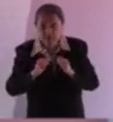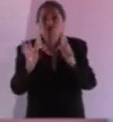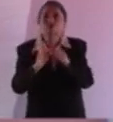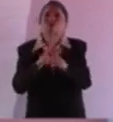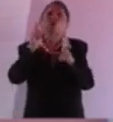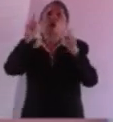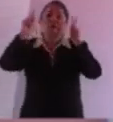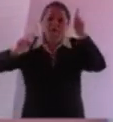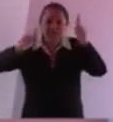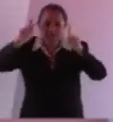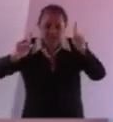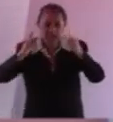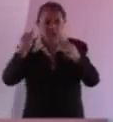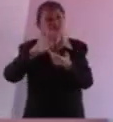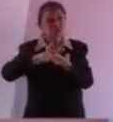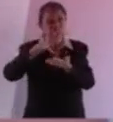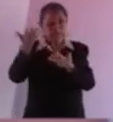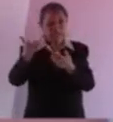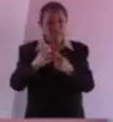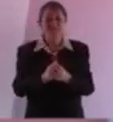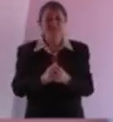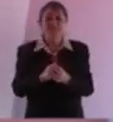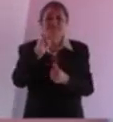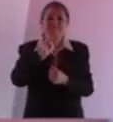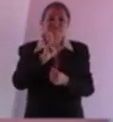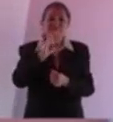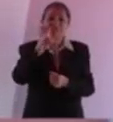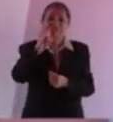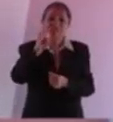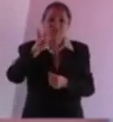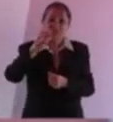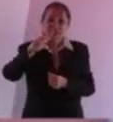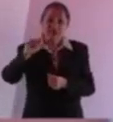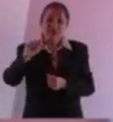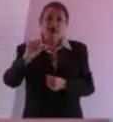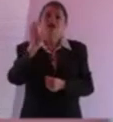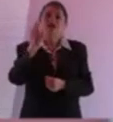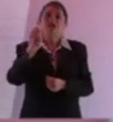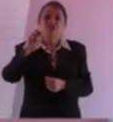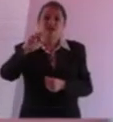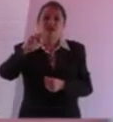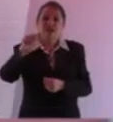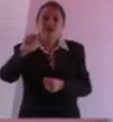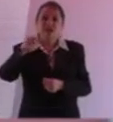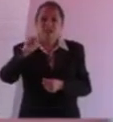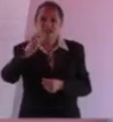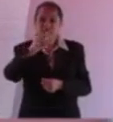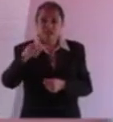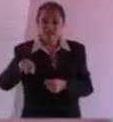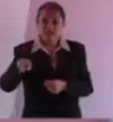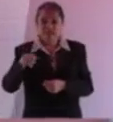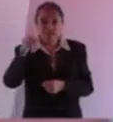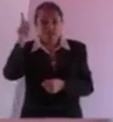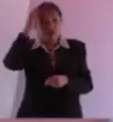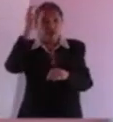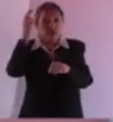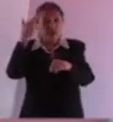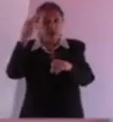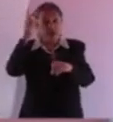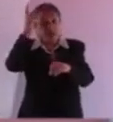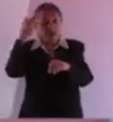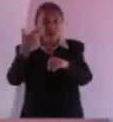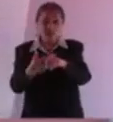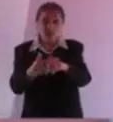visitarnos. A Cecilia Fernández Garelli, directora general del Desarrollo Regional de la Secretaría del Bienestar del Gobierno de